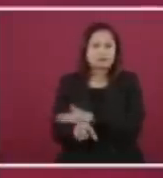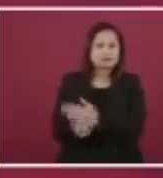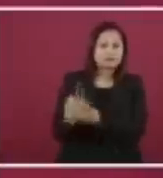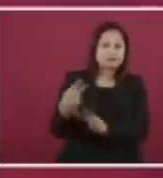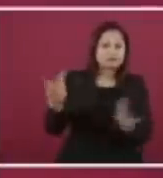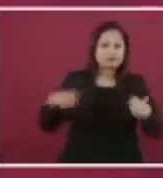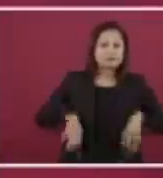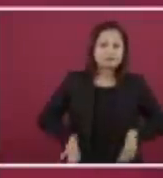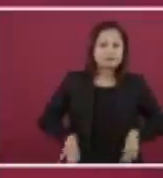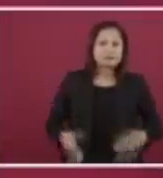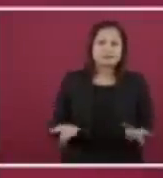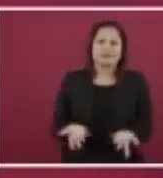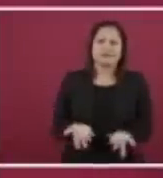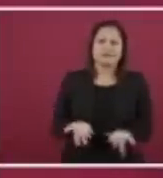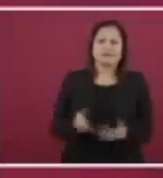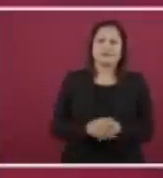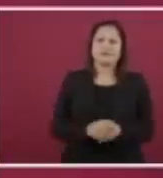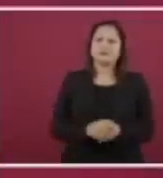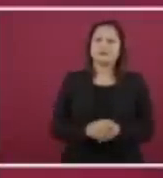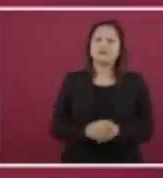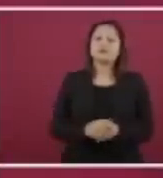porque para firmarle